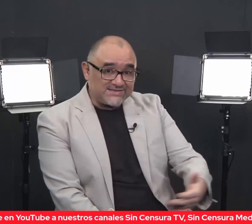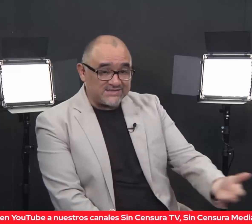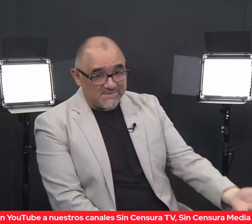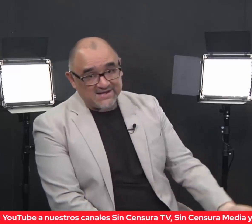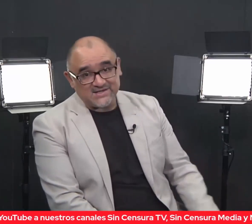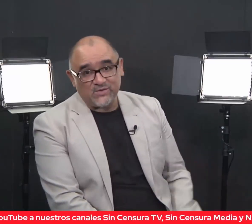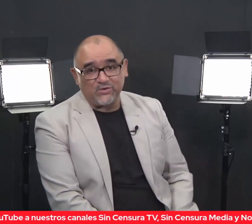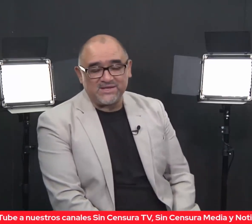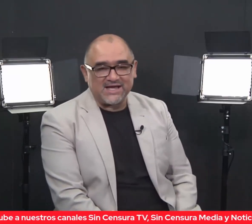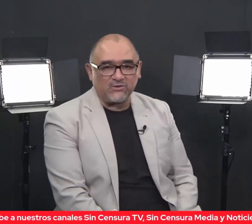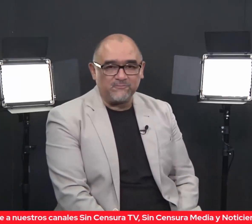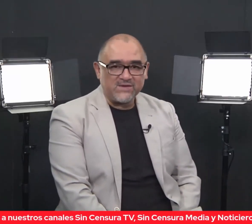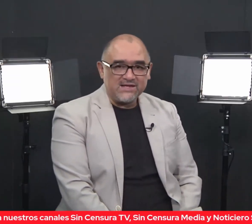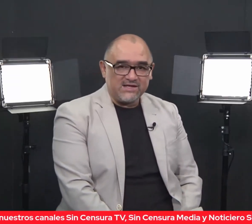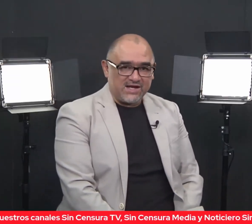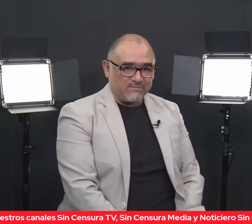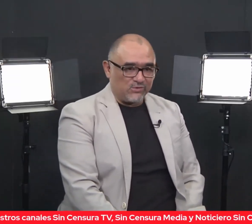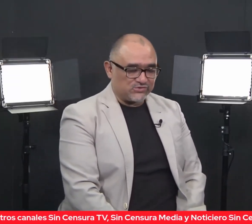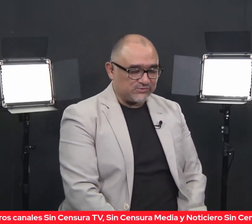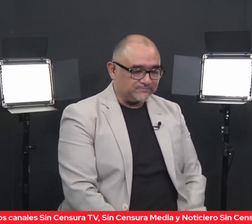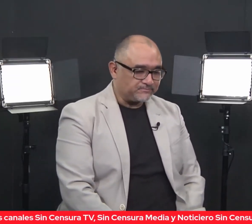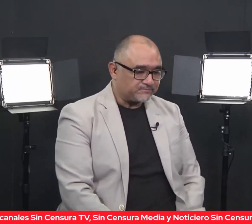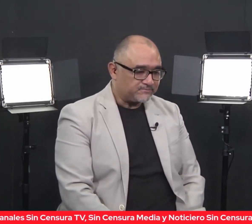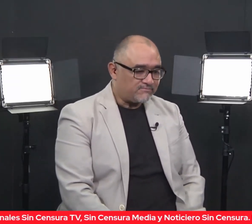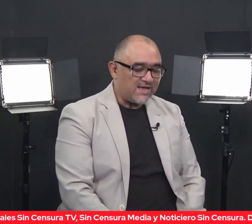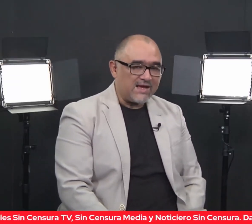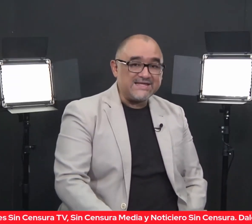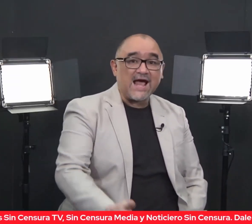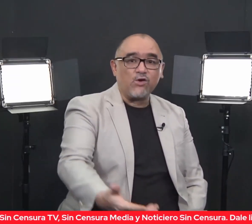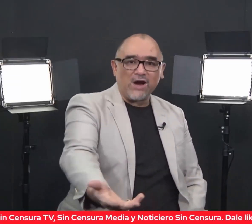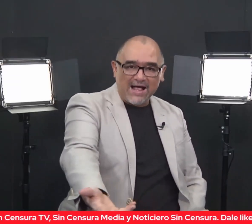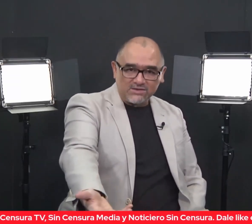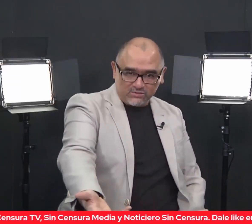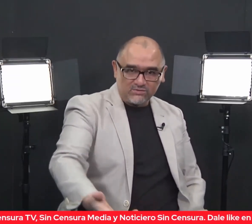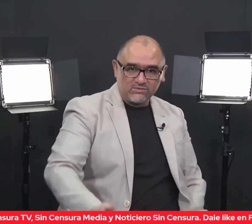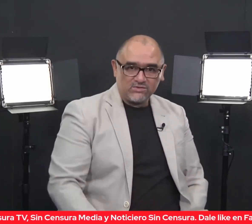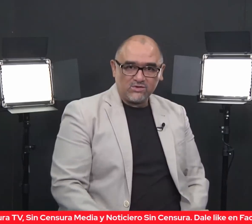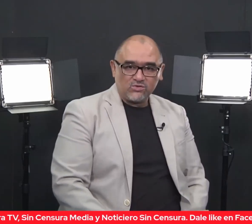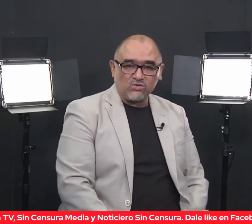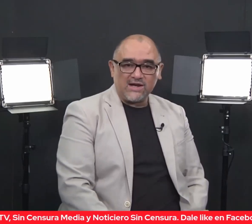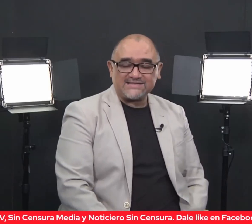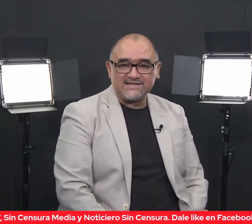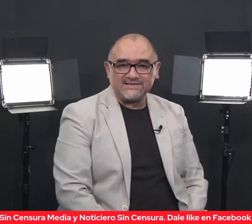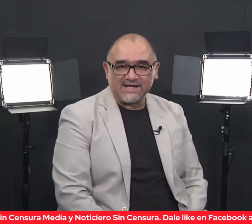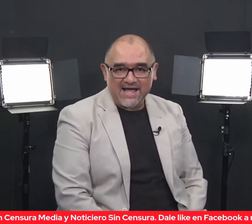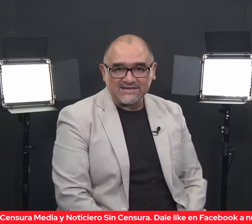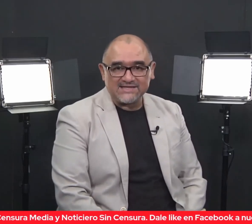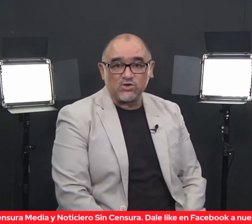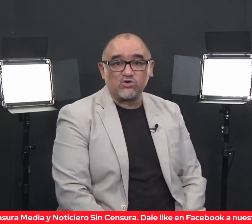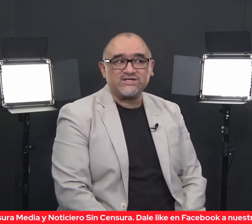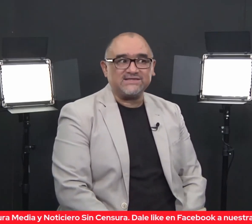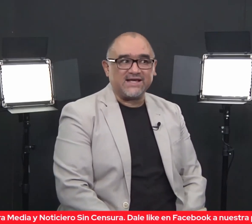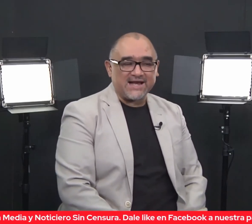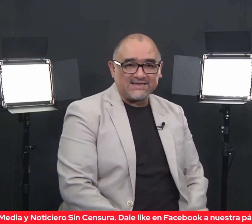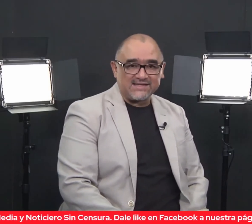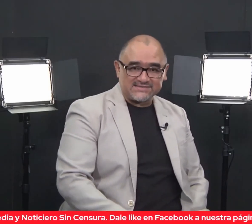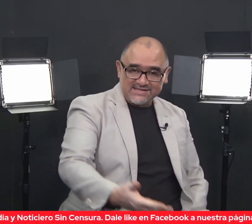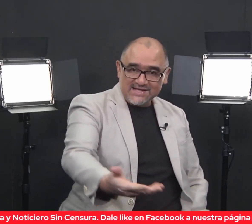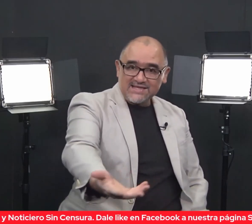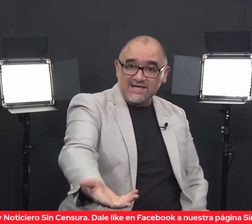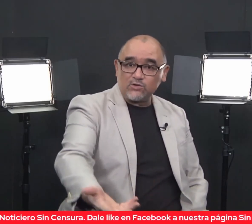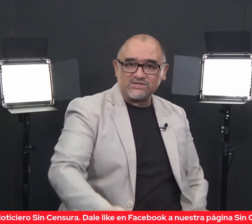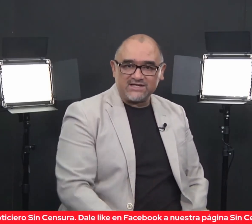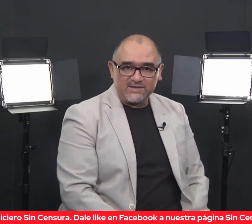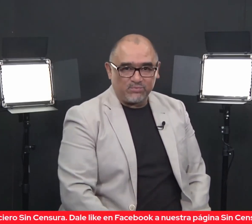A lo largo de esta semana, se lo he comentado, iremos dialogando con las integrantes, los